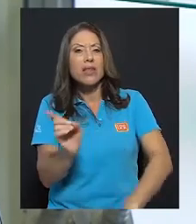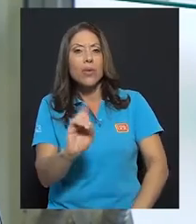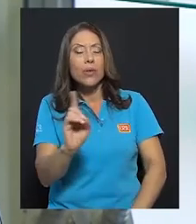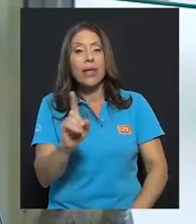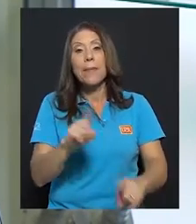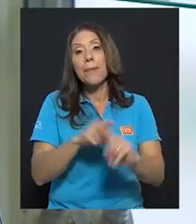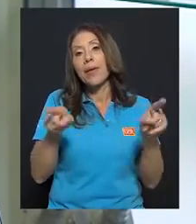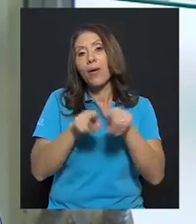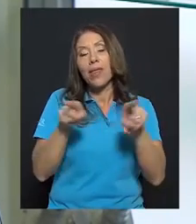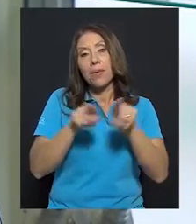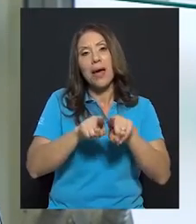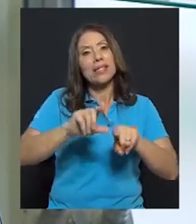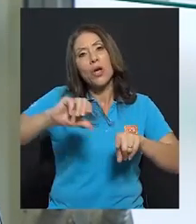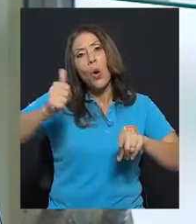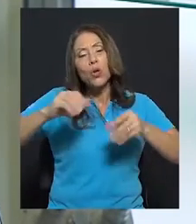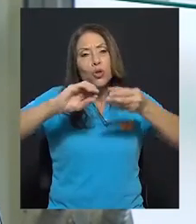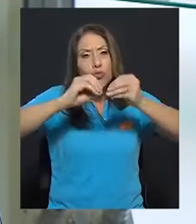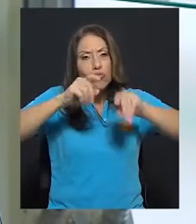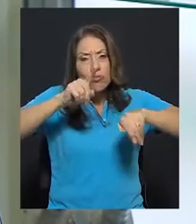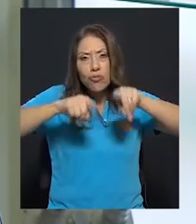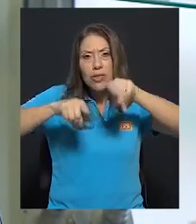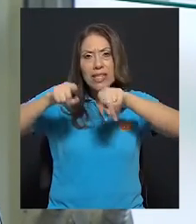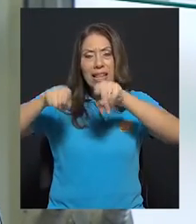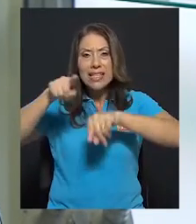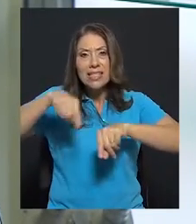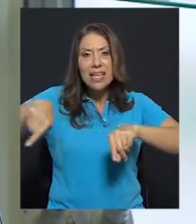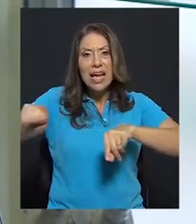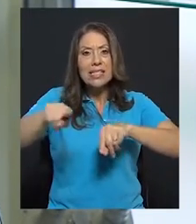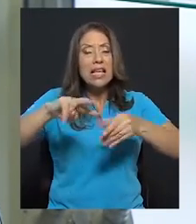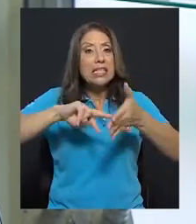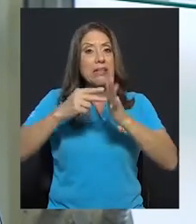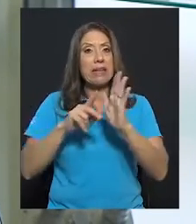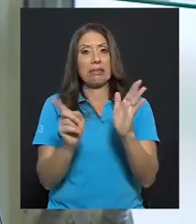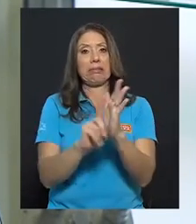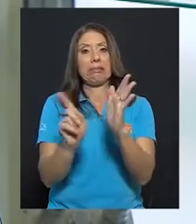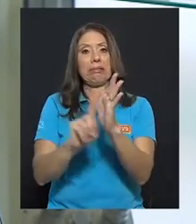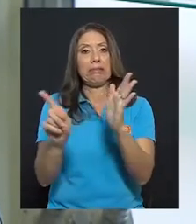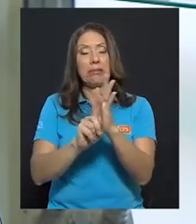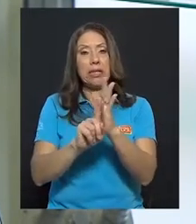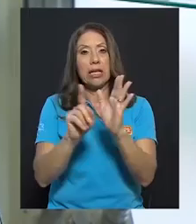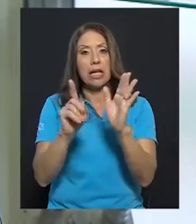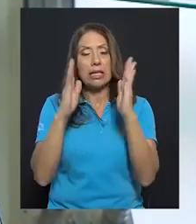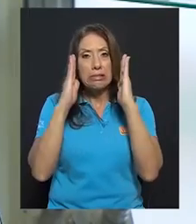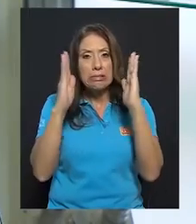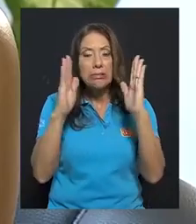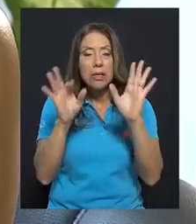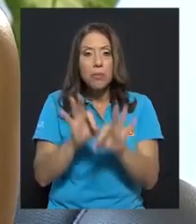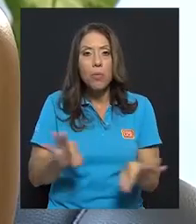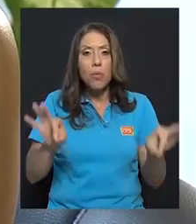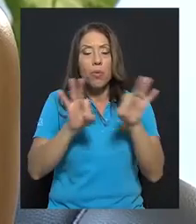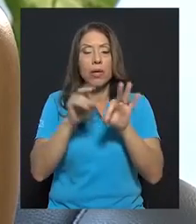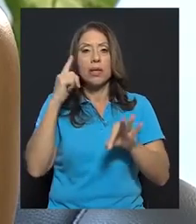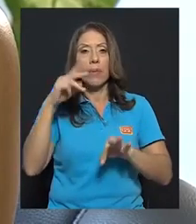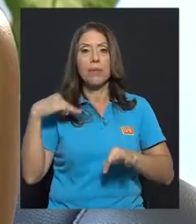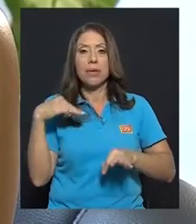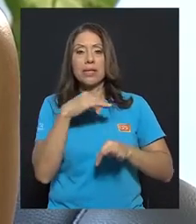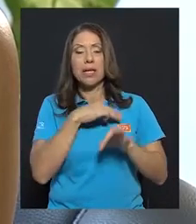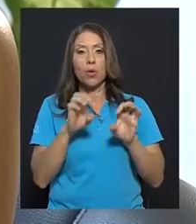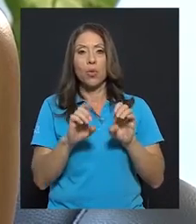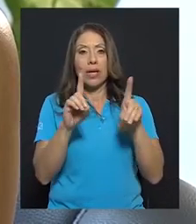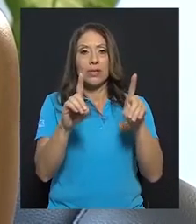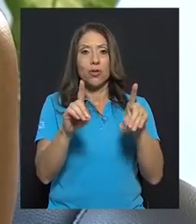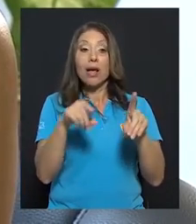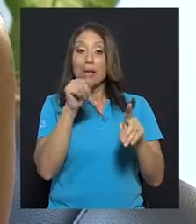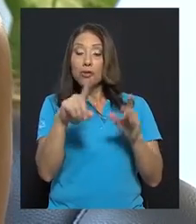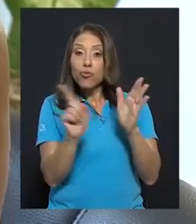existe otra serie de estadísticas que sin duda alguna constituyen una alerta importante para el Ministerio de Educación. Una alerta y en algunos